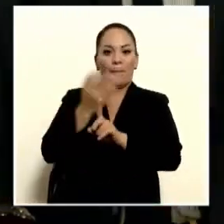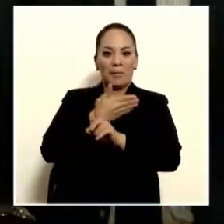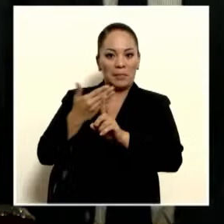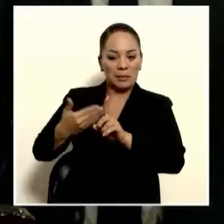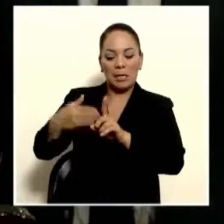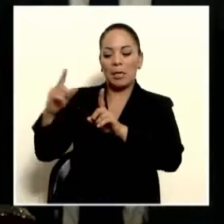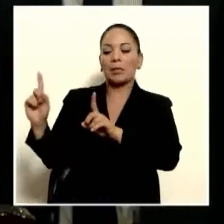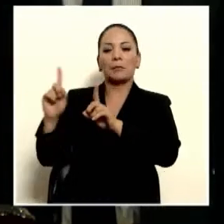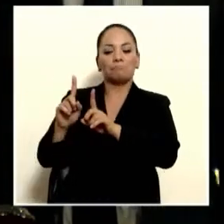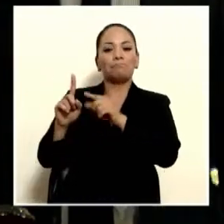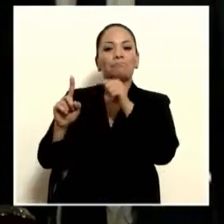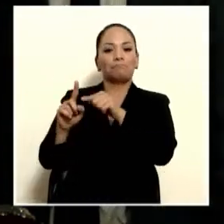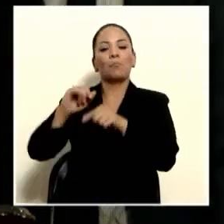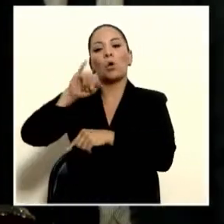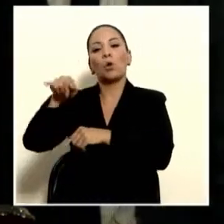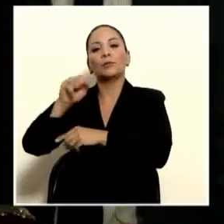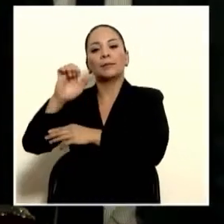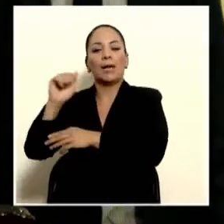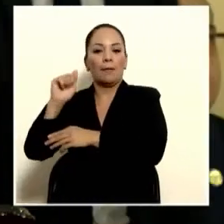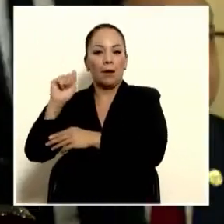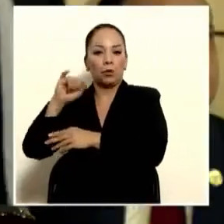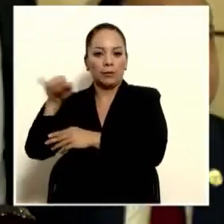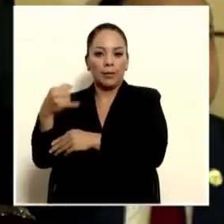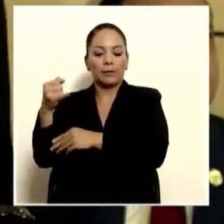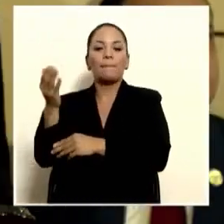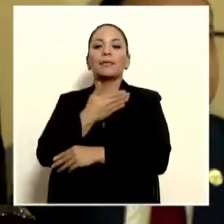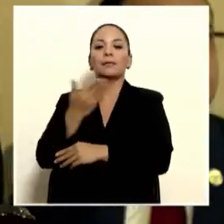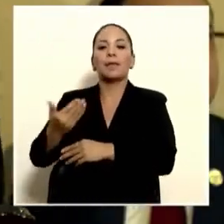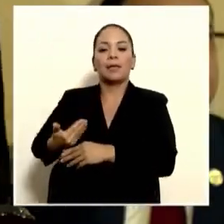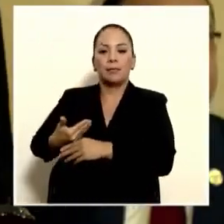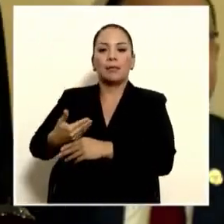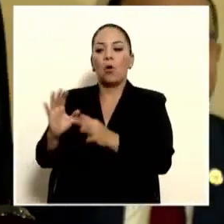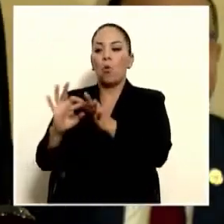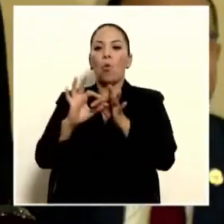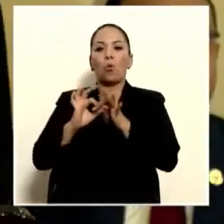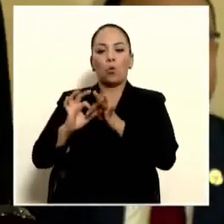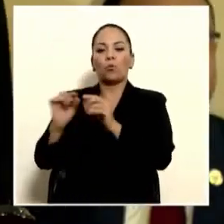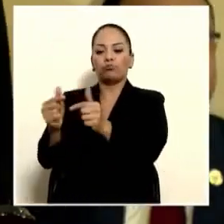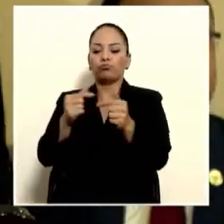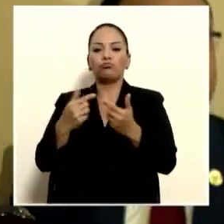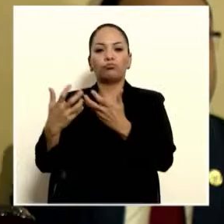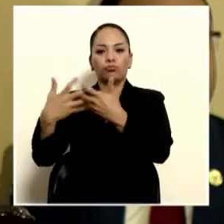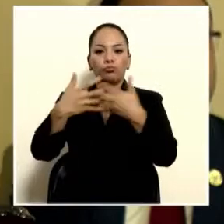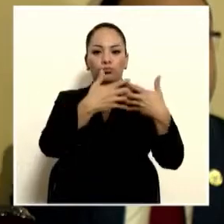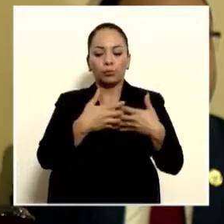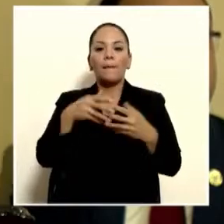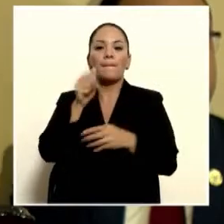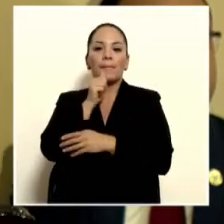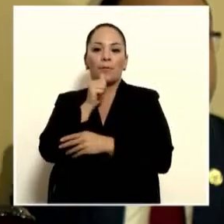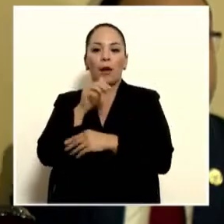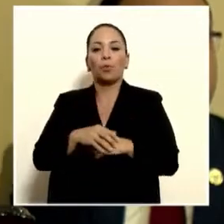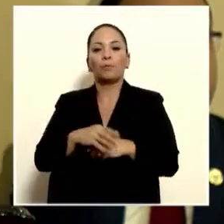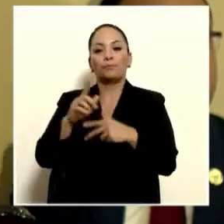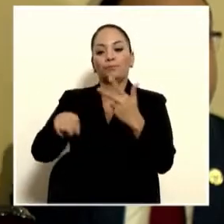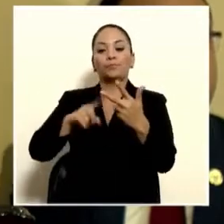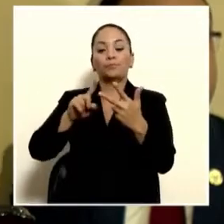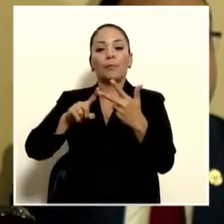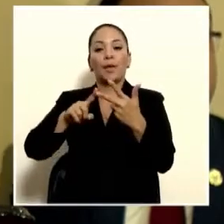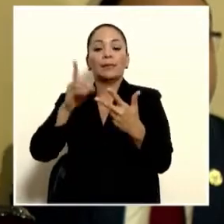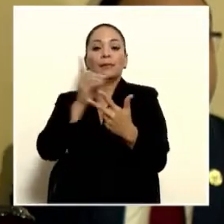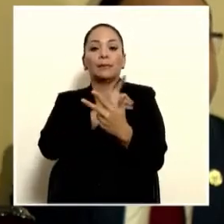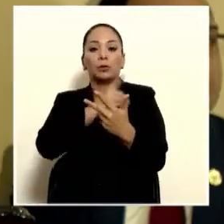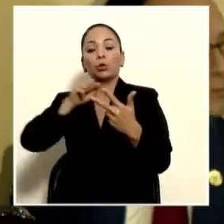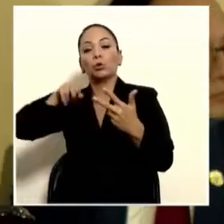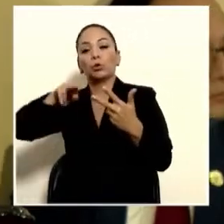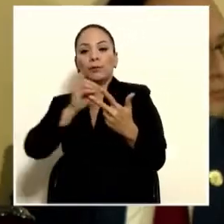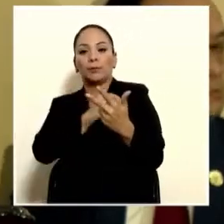República, al señor José Álvaro Jenkins, presidente de la Unión Costarricense de Cámaras y Asociaciones del Sector Privado, y al señor director y